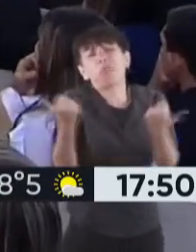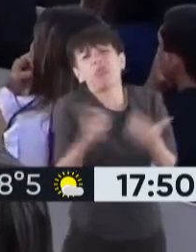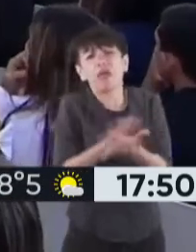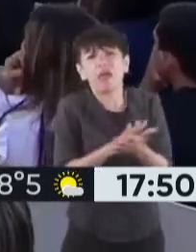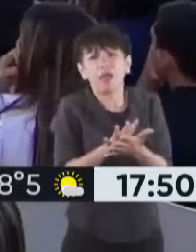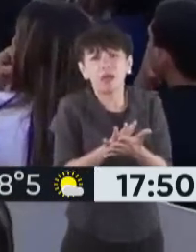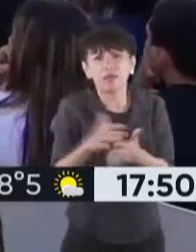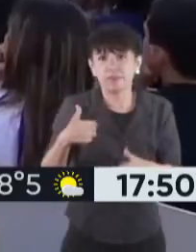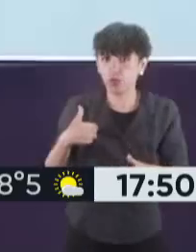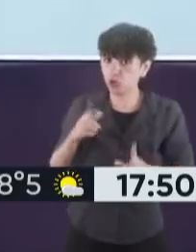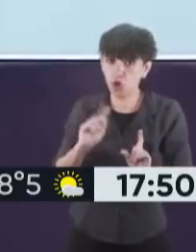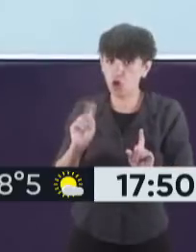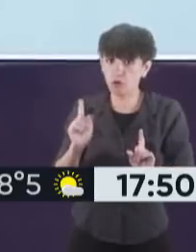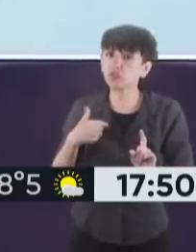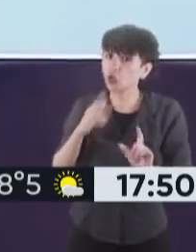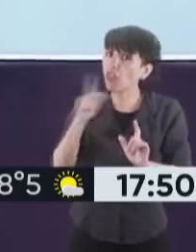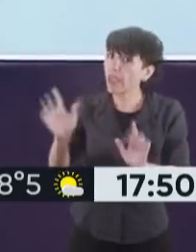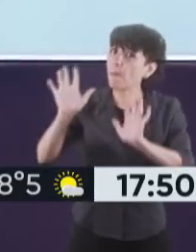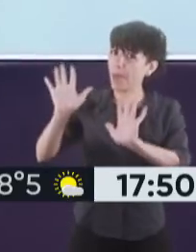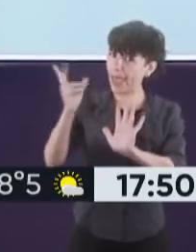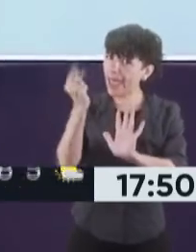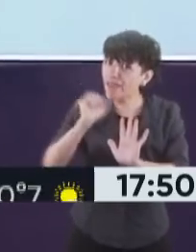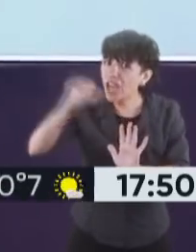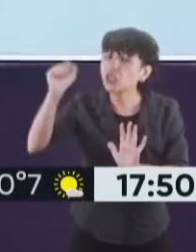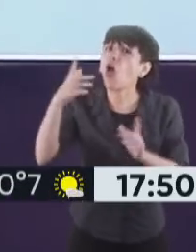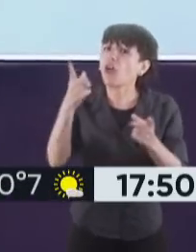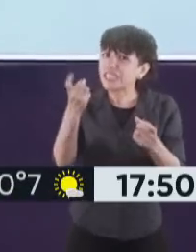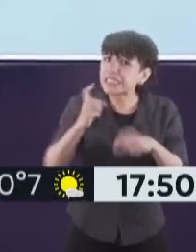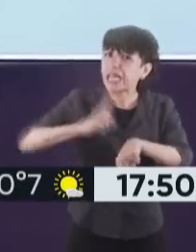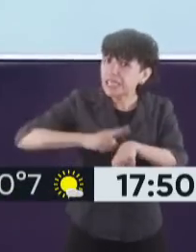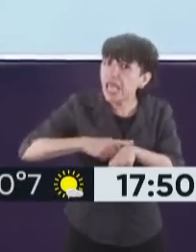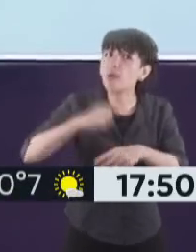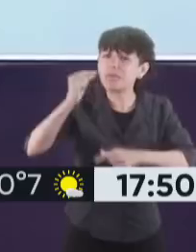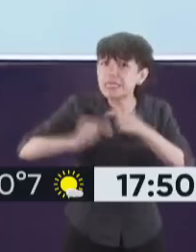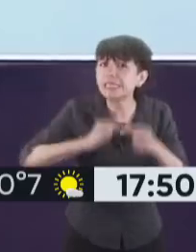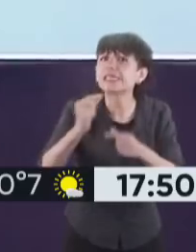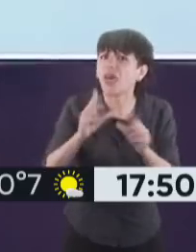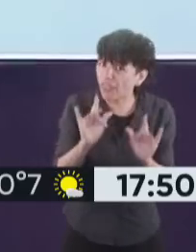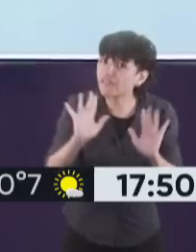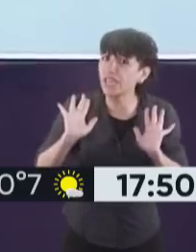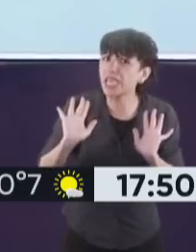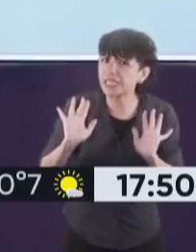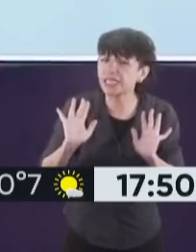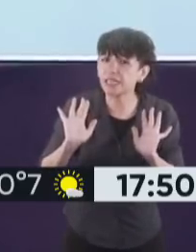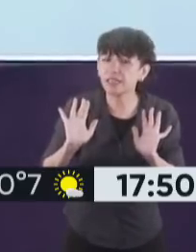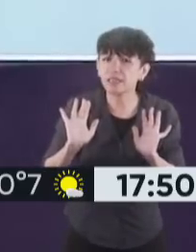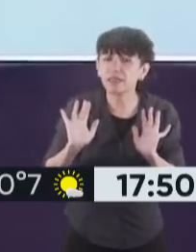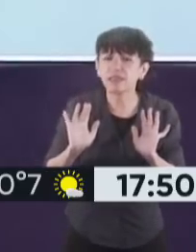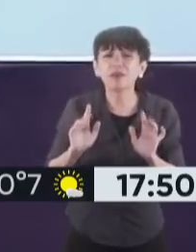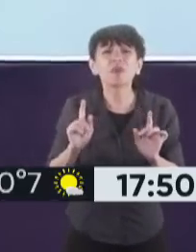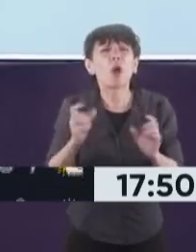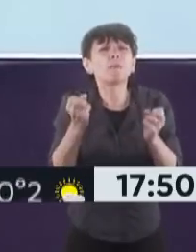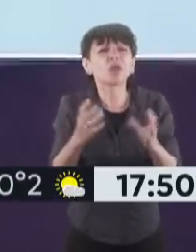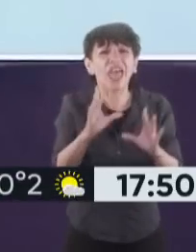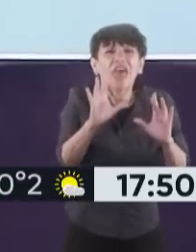dije arreglar el problema de la inflación va a llevar mucho tiempo y va a ser difícil. Y no era difícil solo por lo